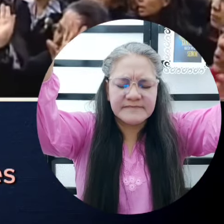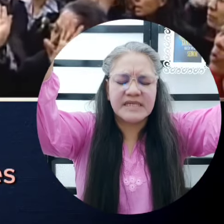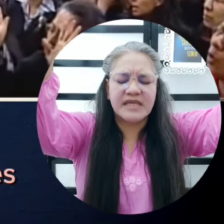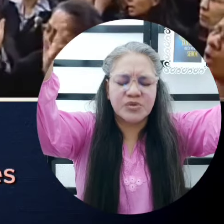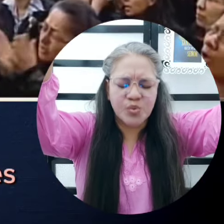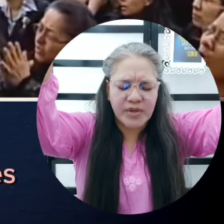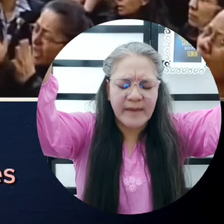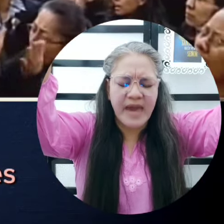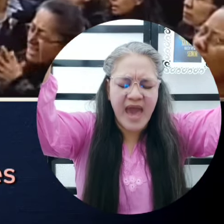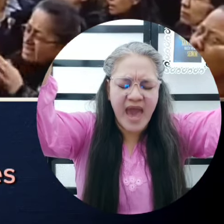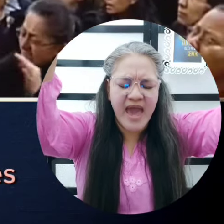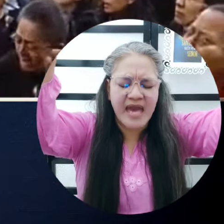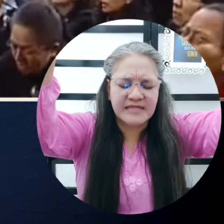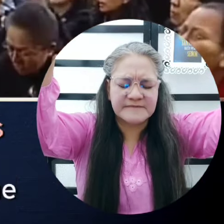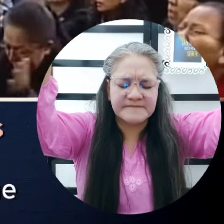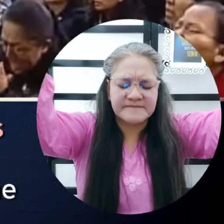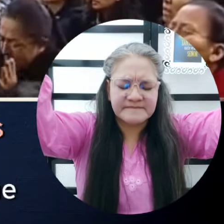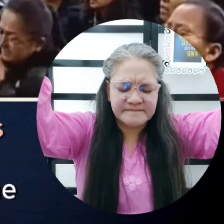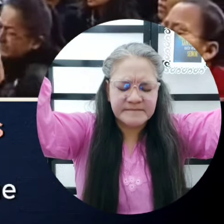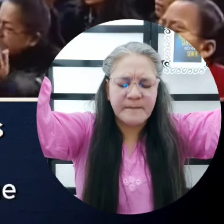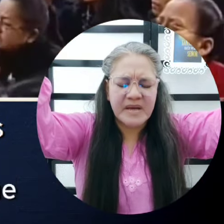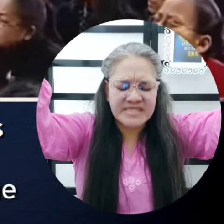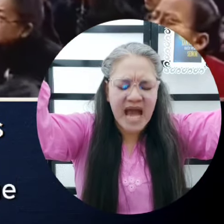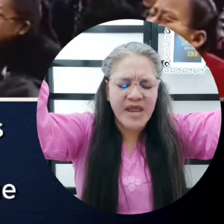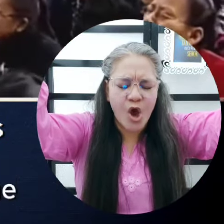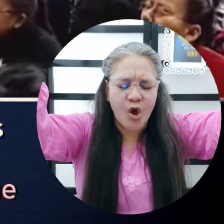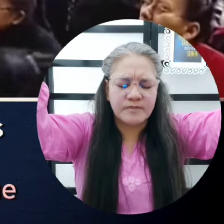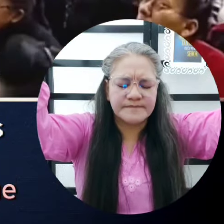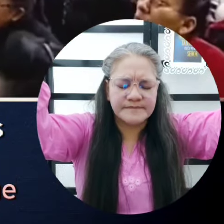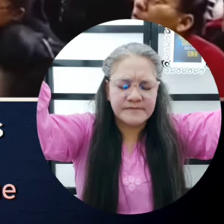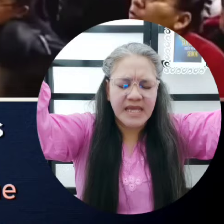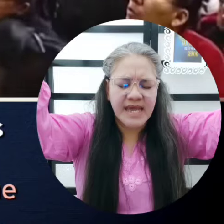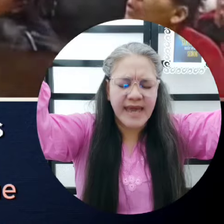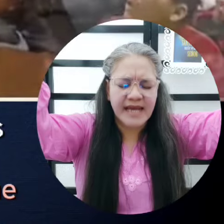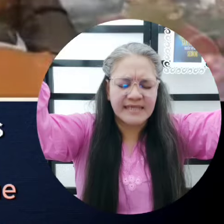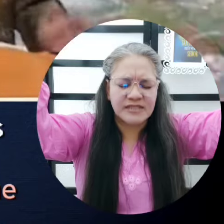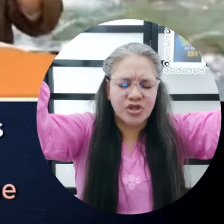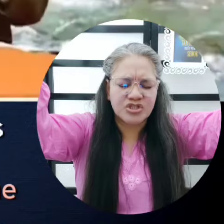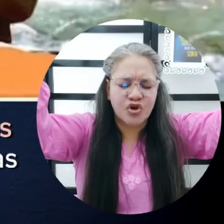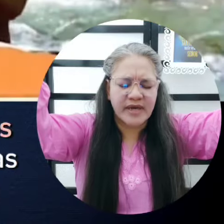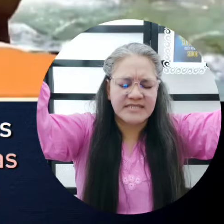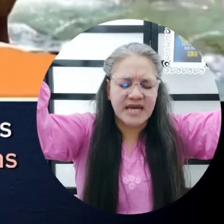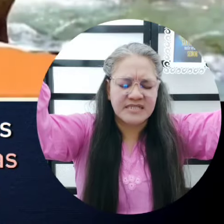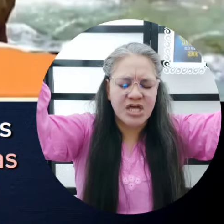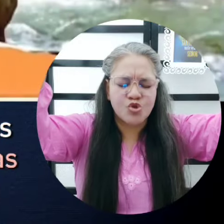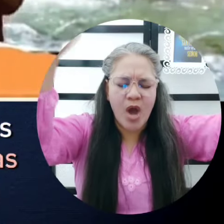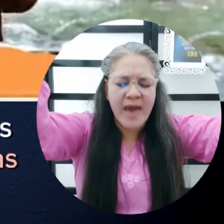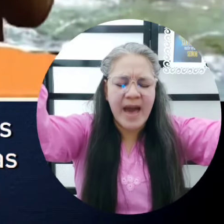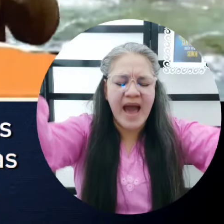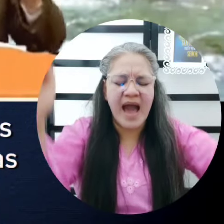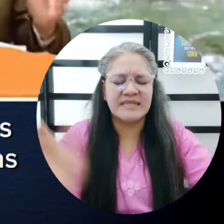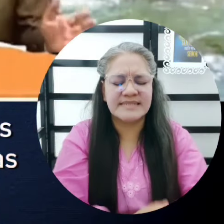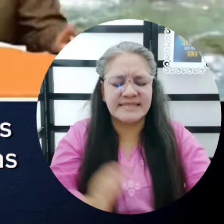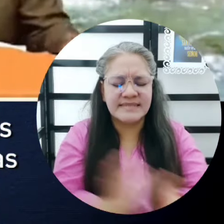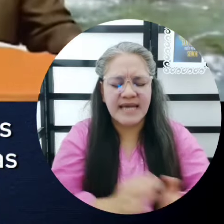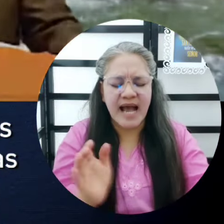nueva criatura es. Las cosas viejas pasaron. He aquí, todas son